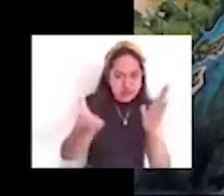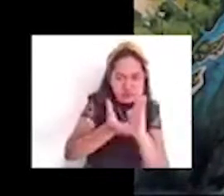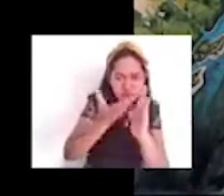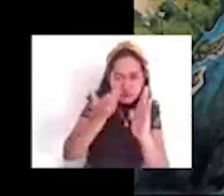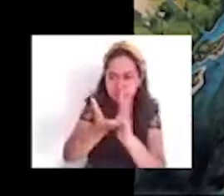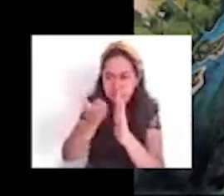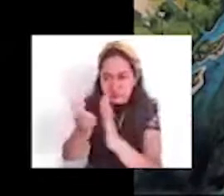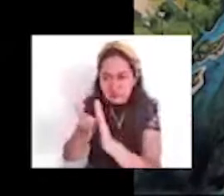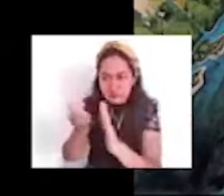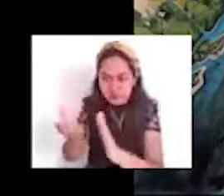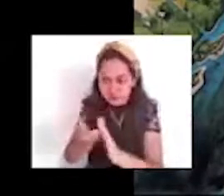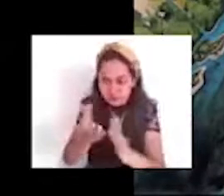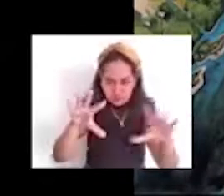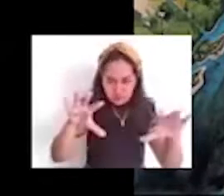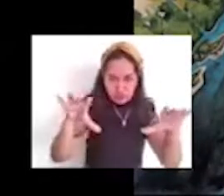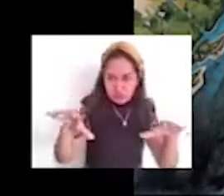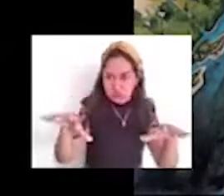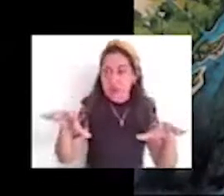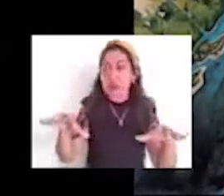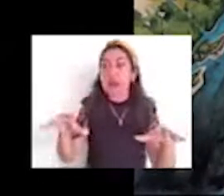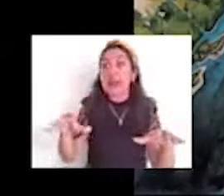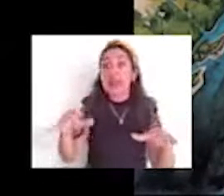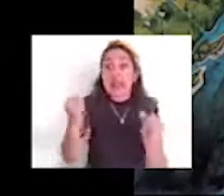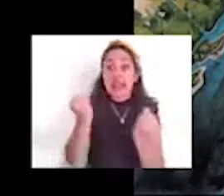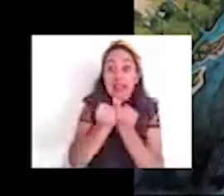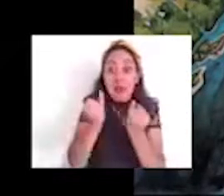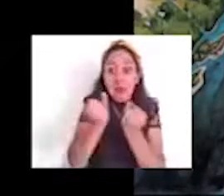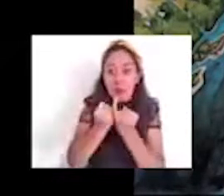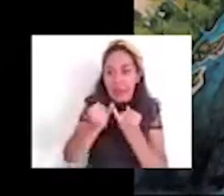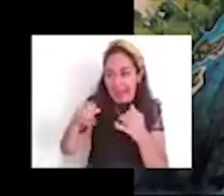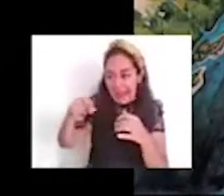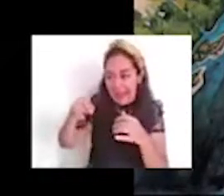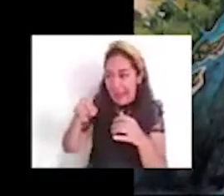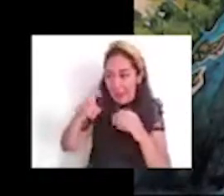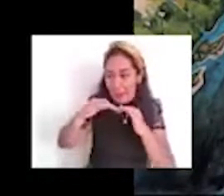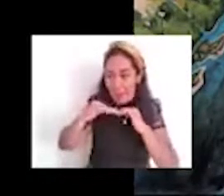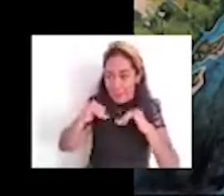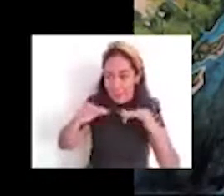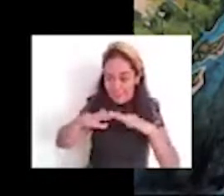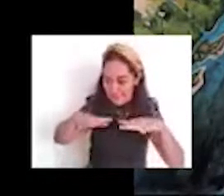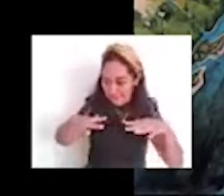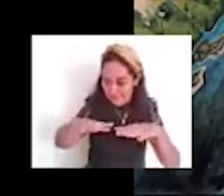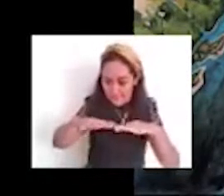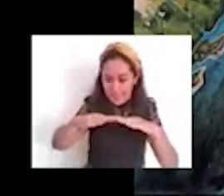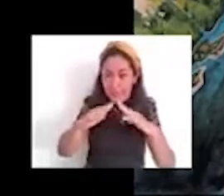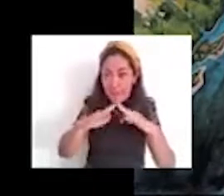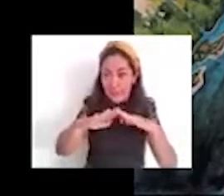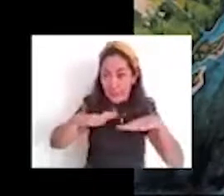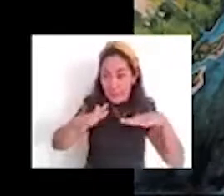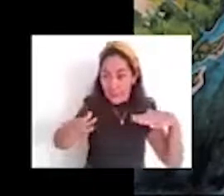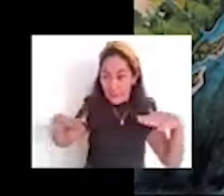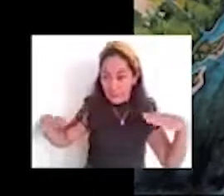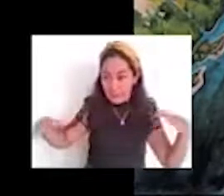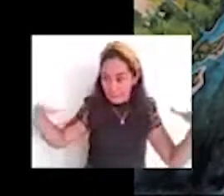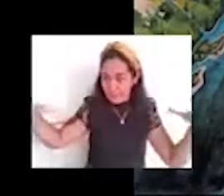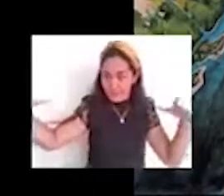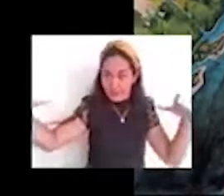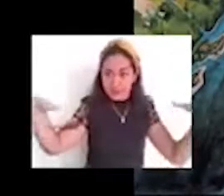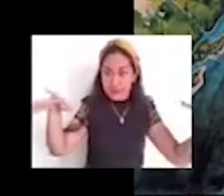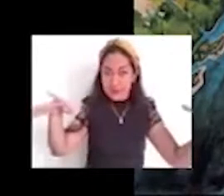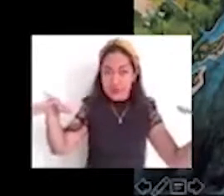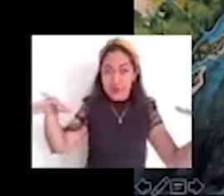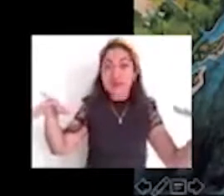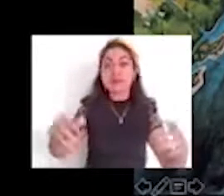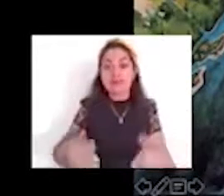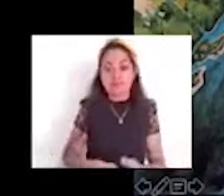emergen de la superficie y la relación que guardan en el entorno acuático